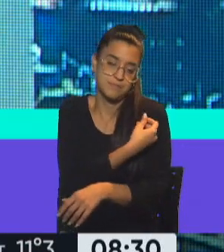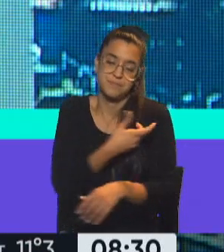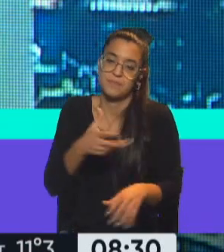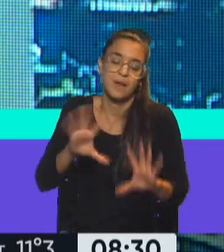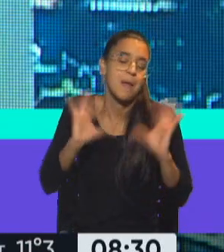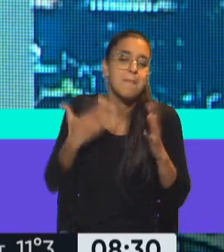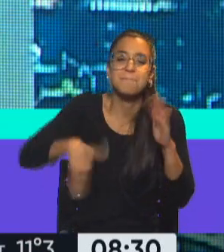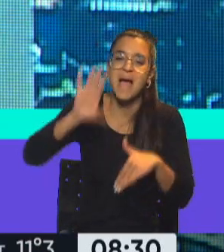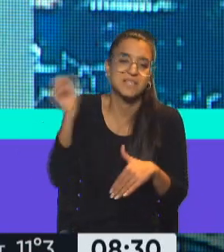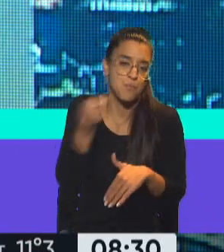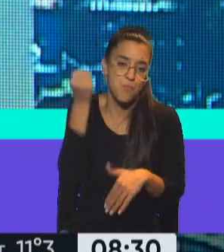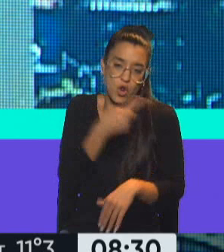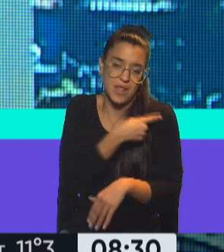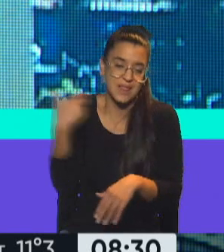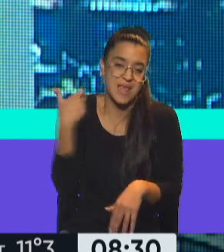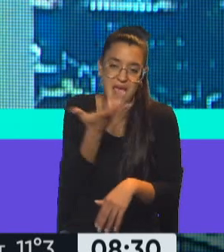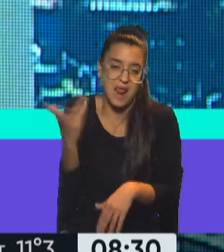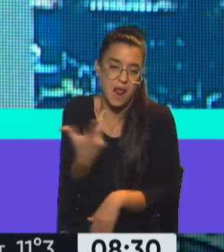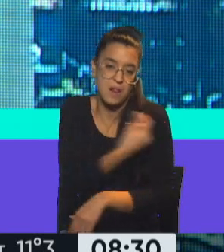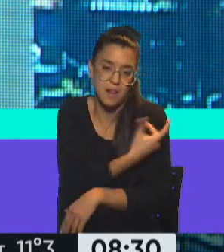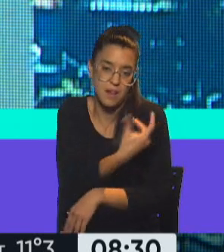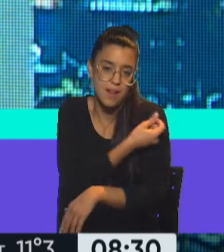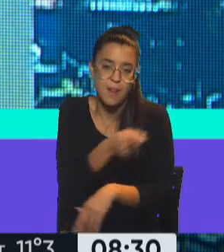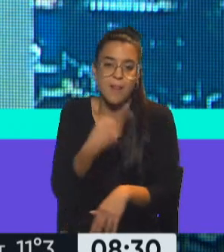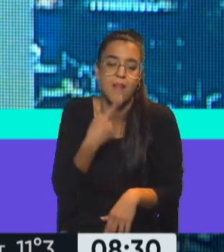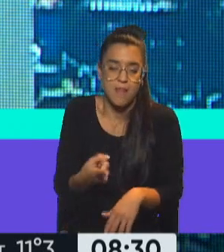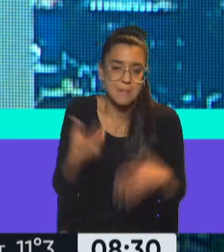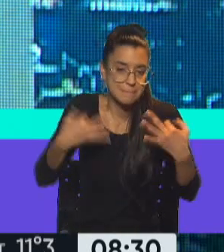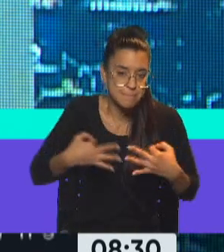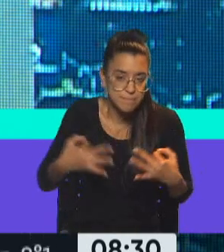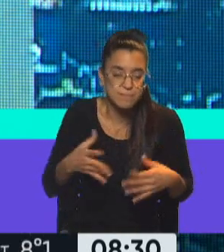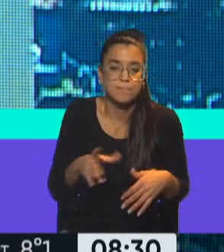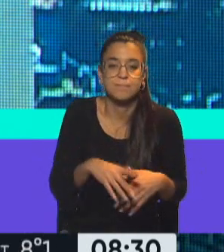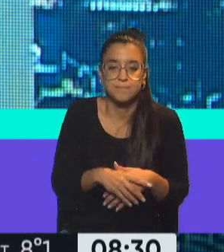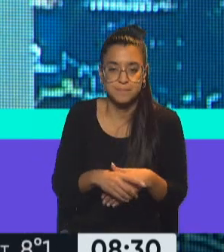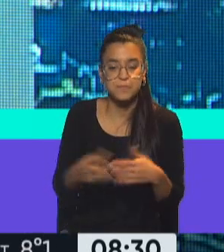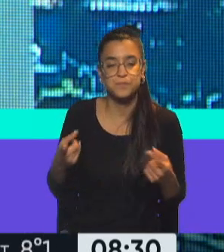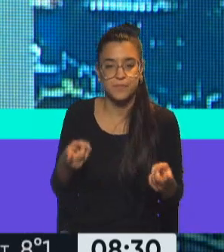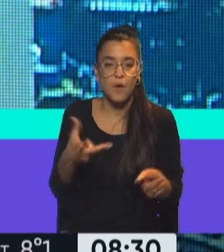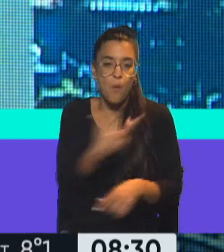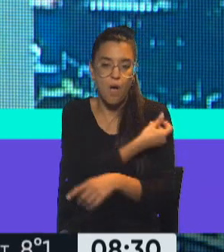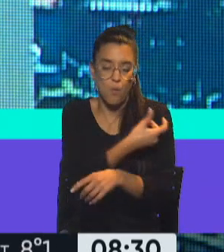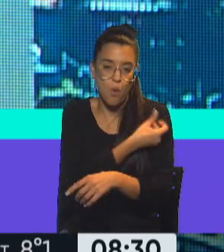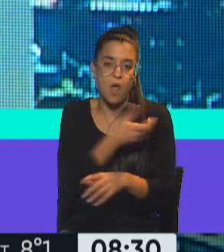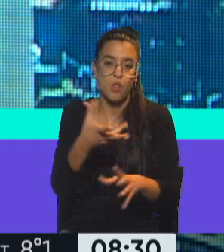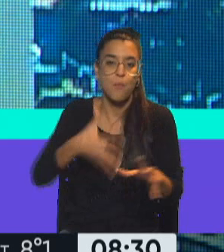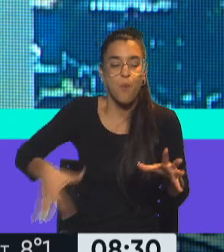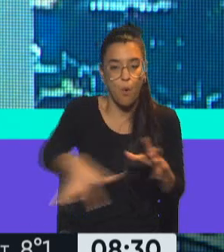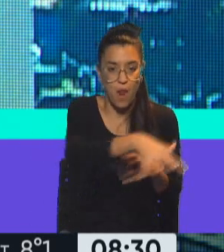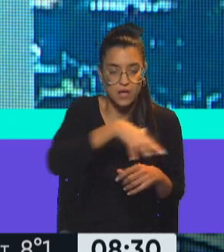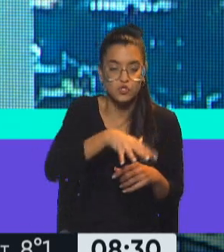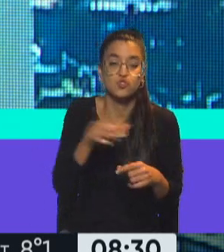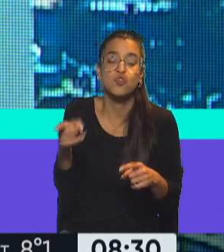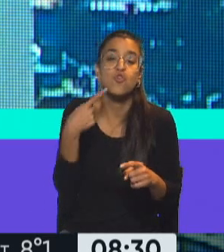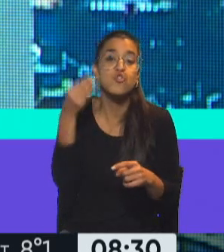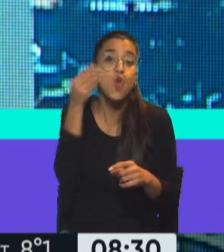más importante en la mayoría de las enfermedades infecciosas, tiene un gran impacto, digamos, vacunando a gran parte de la población. No